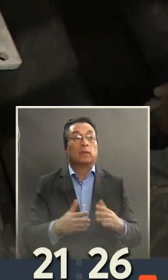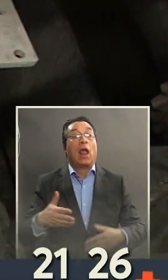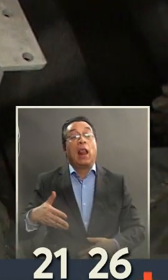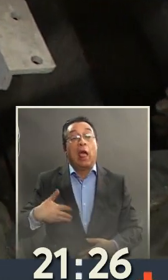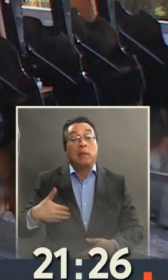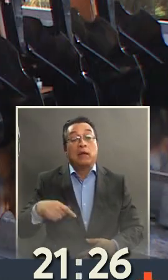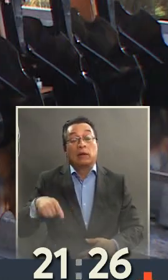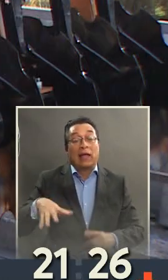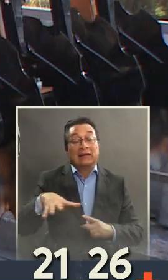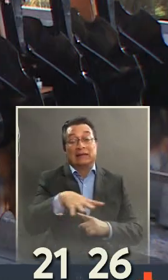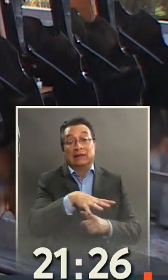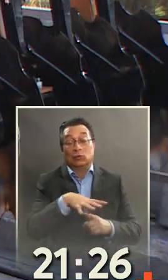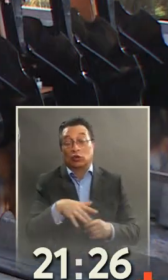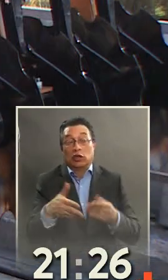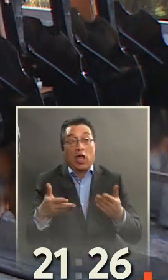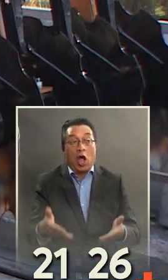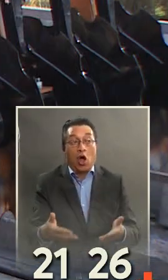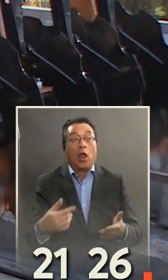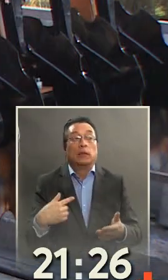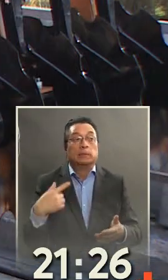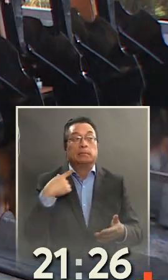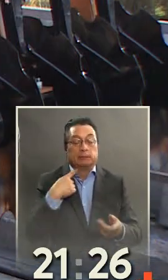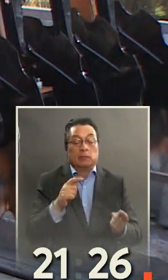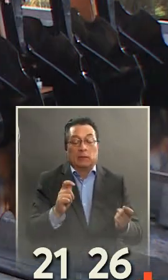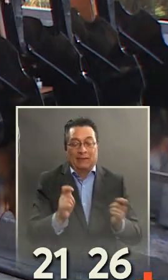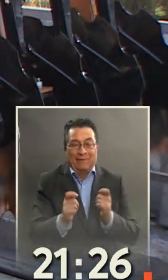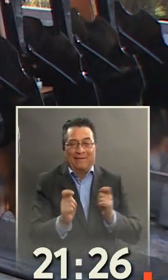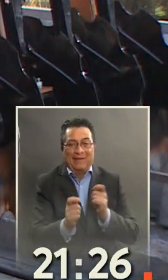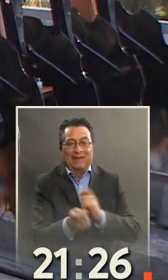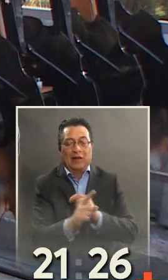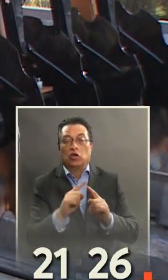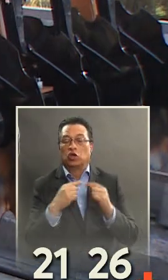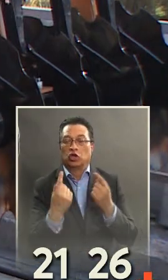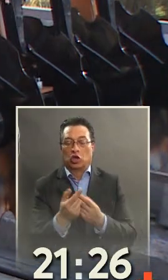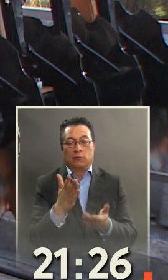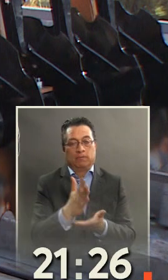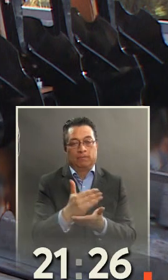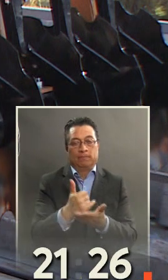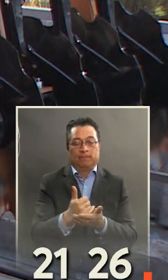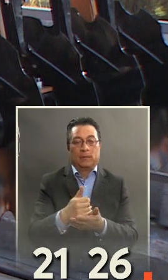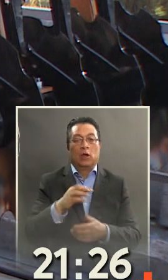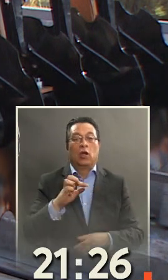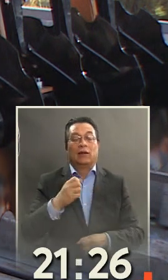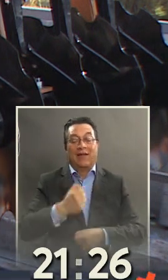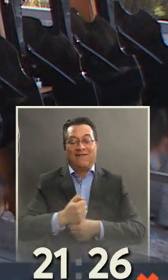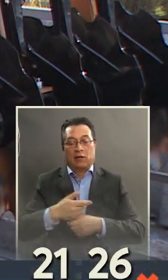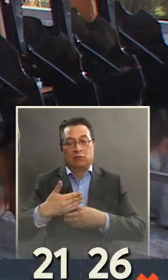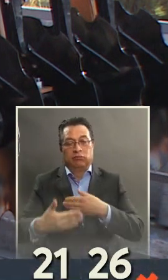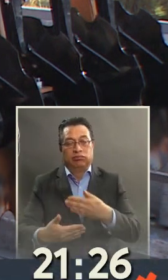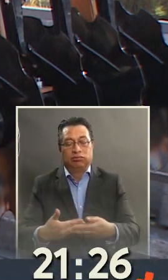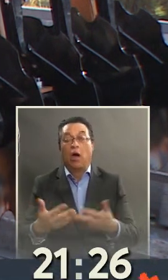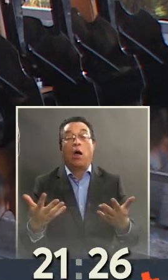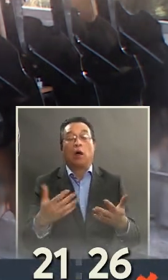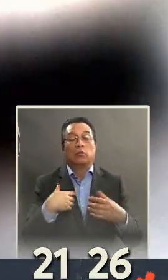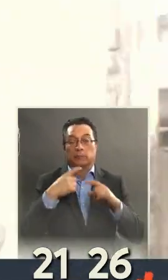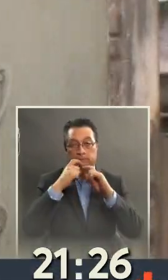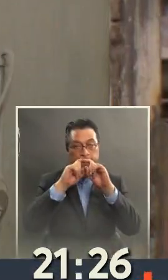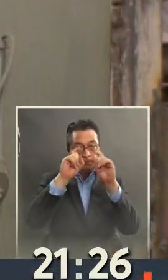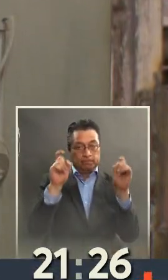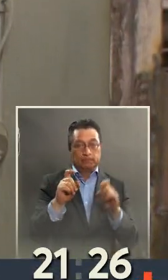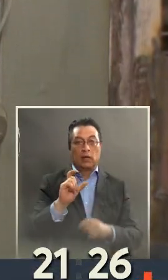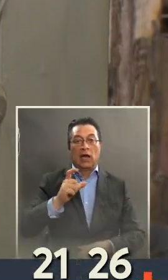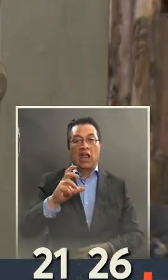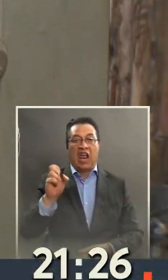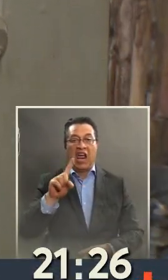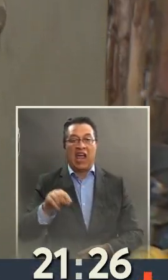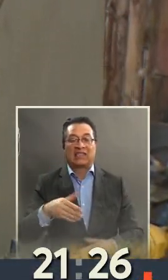situación de contingencia nos ha llevado a modificar toda nuestra planificación de producción ante la incertidumbre de no poder contar con gas natural. El